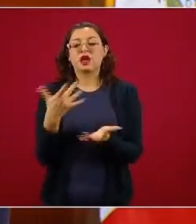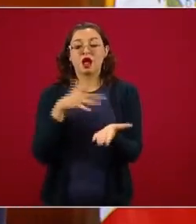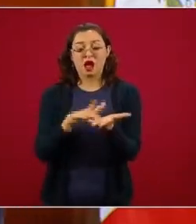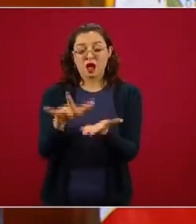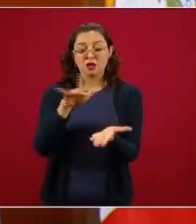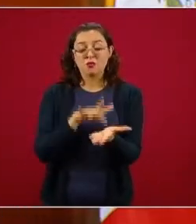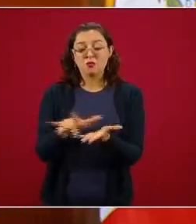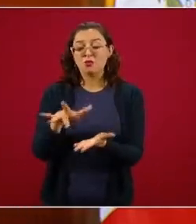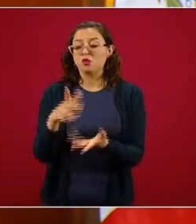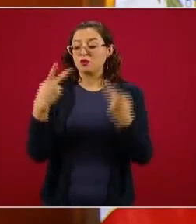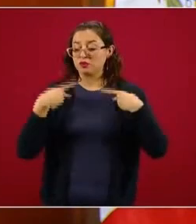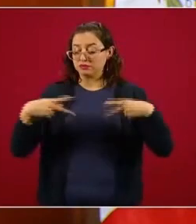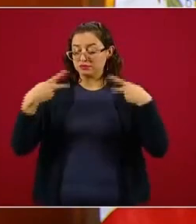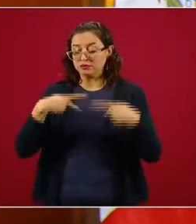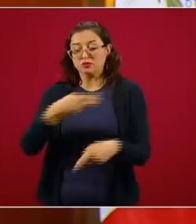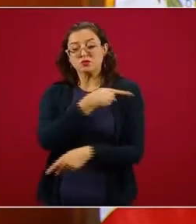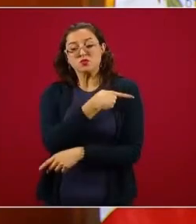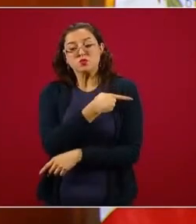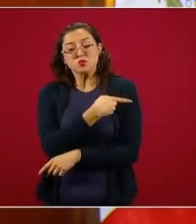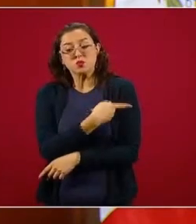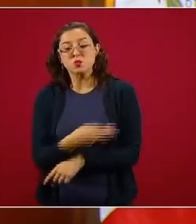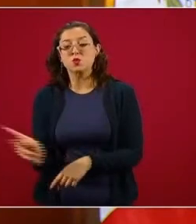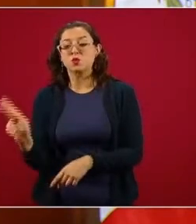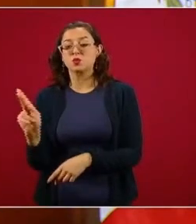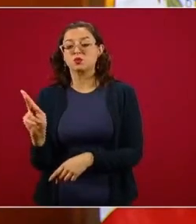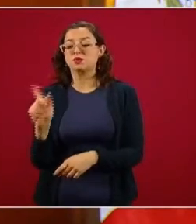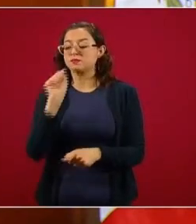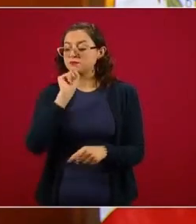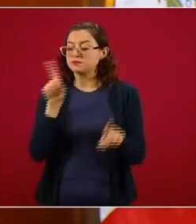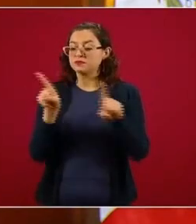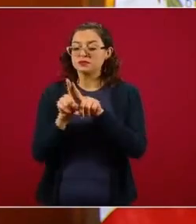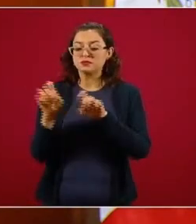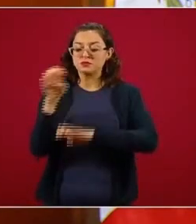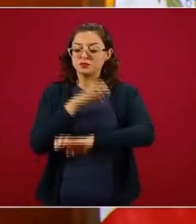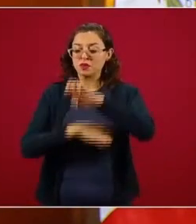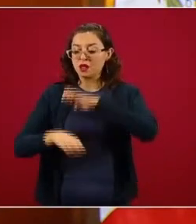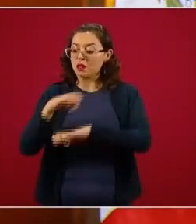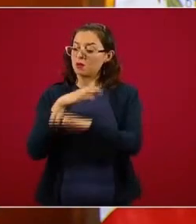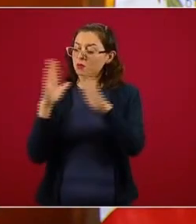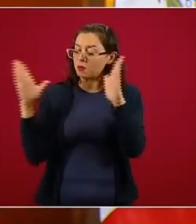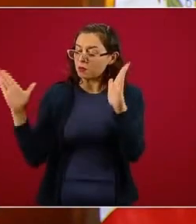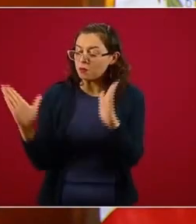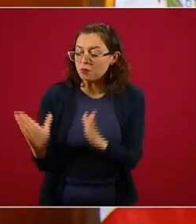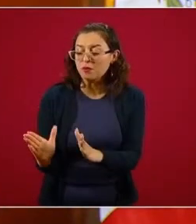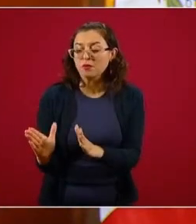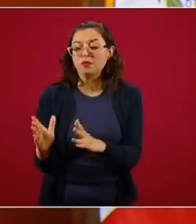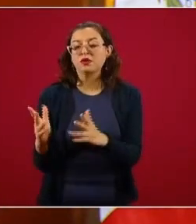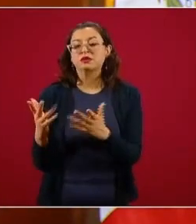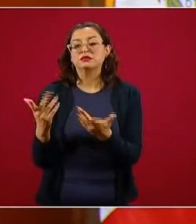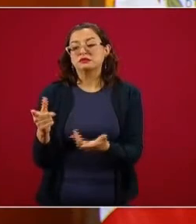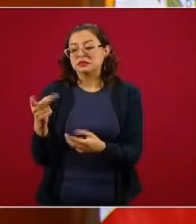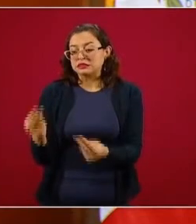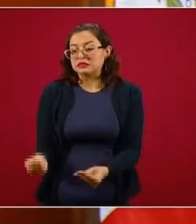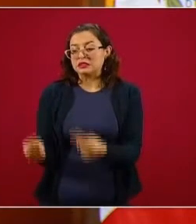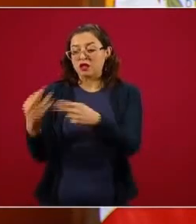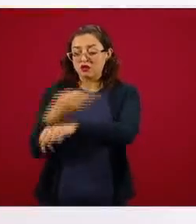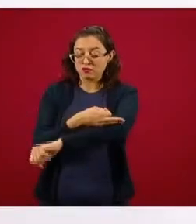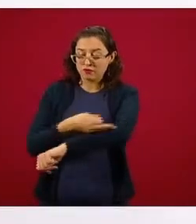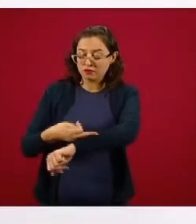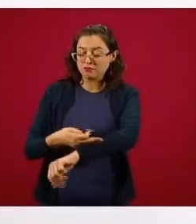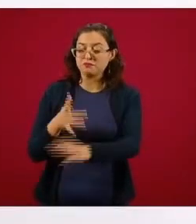los más pobres y a las pequeñas empresas y negocios